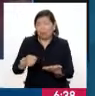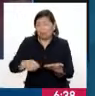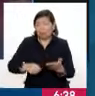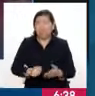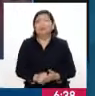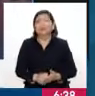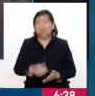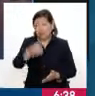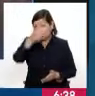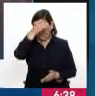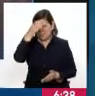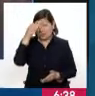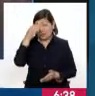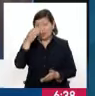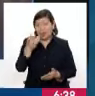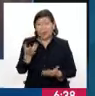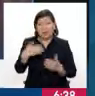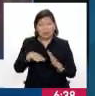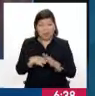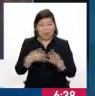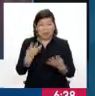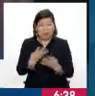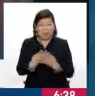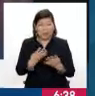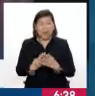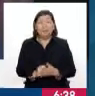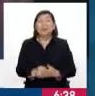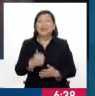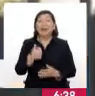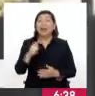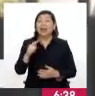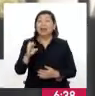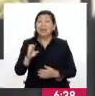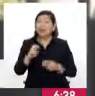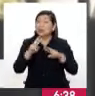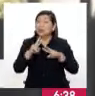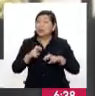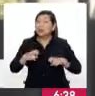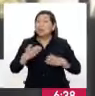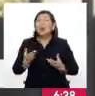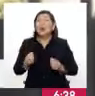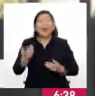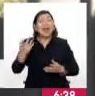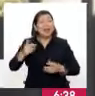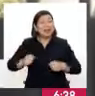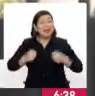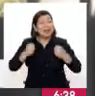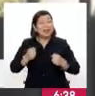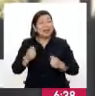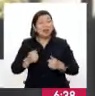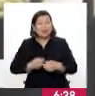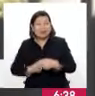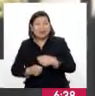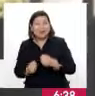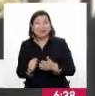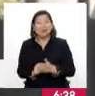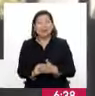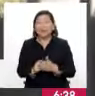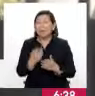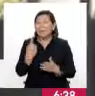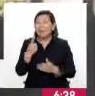Castillo Terrones, actualmente recluido en el penal Barbadillo, en Ate, es investigado por presunta rebelión y conspiración